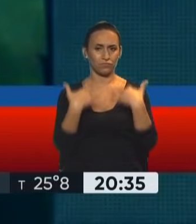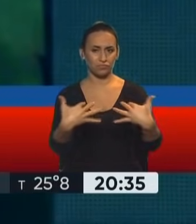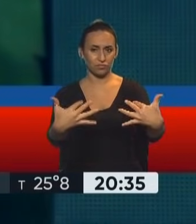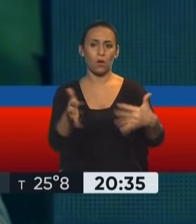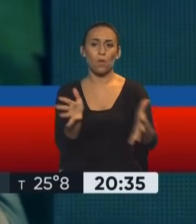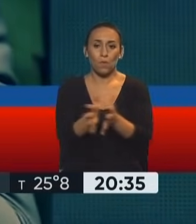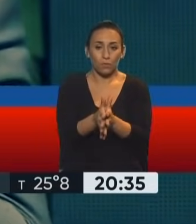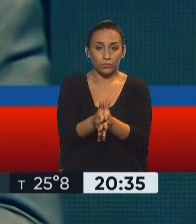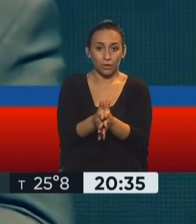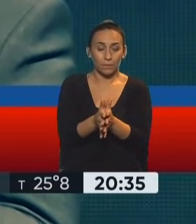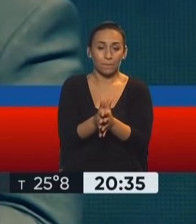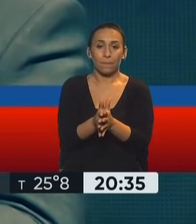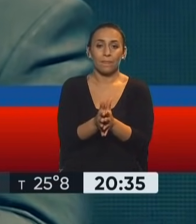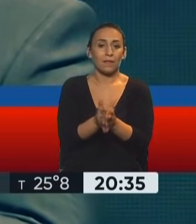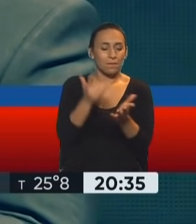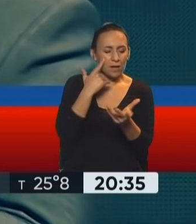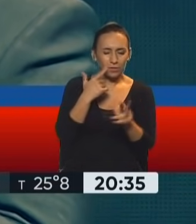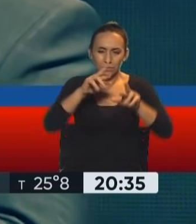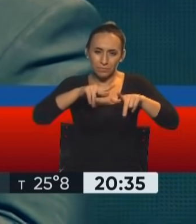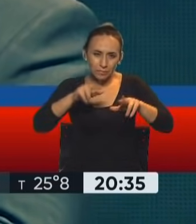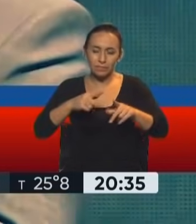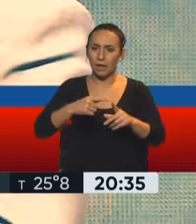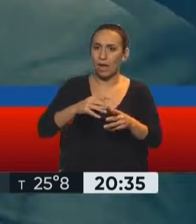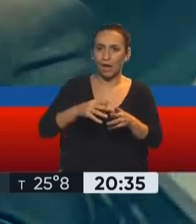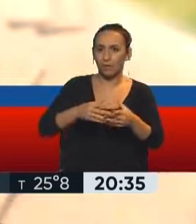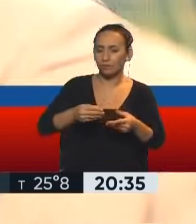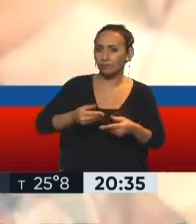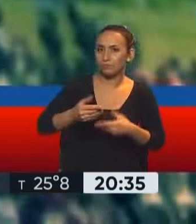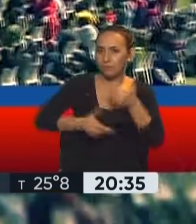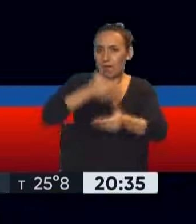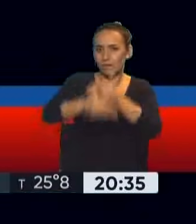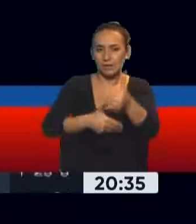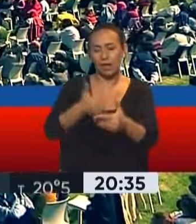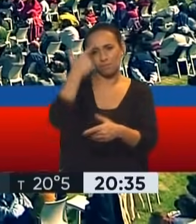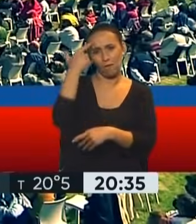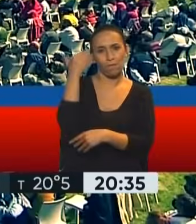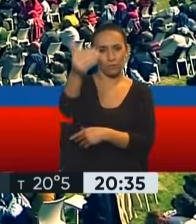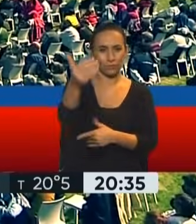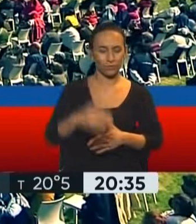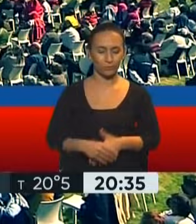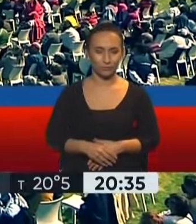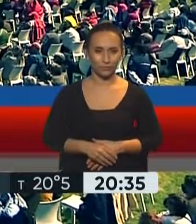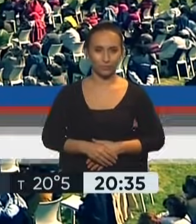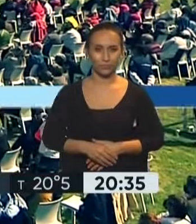ustedes, viendo de sumar, viendo de aportar y viendo de mirar para adelante.